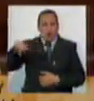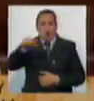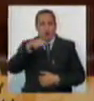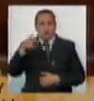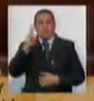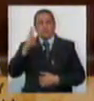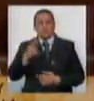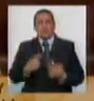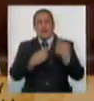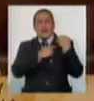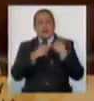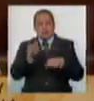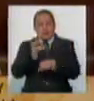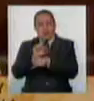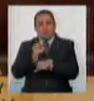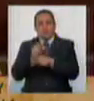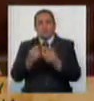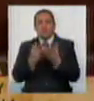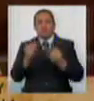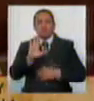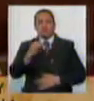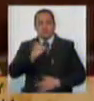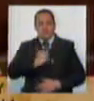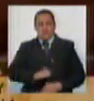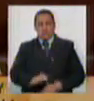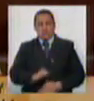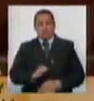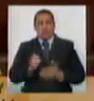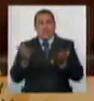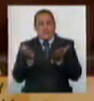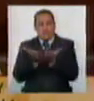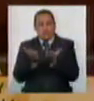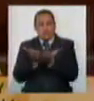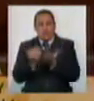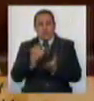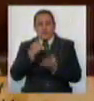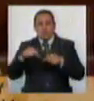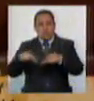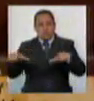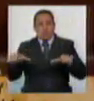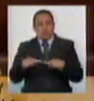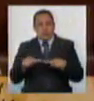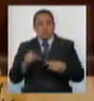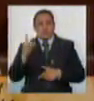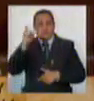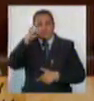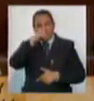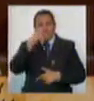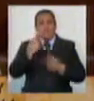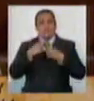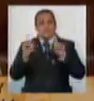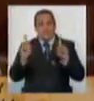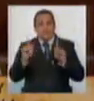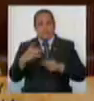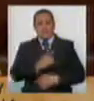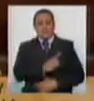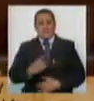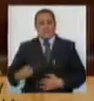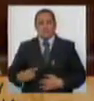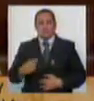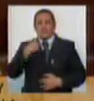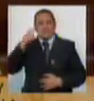a cargo de la educación de nuestros hijos. La escuela es una institución compleja y el director debe ser un